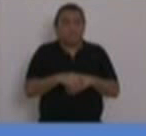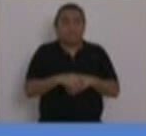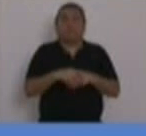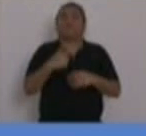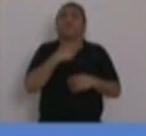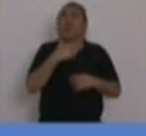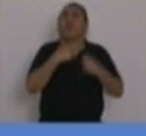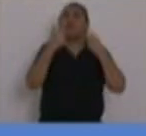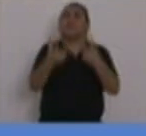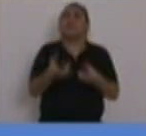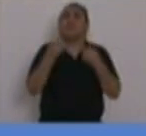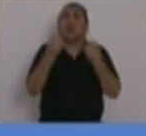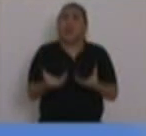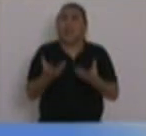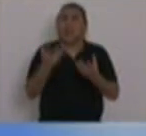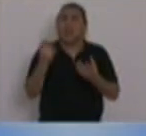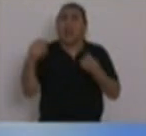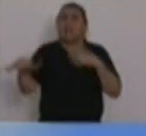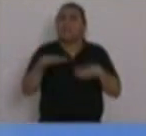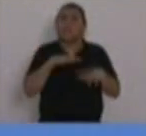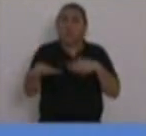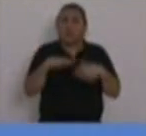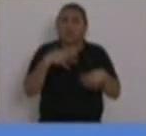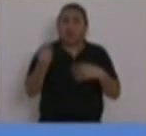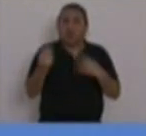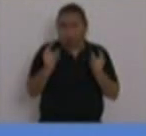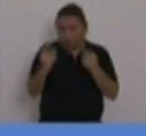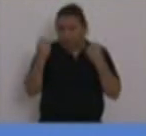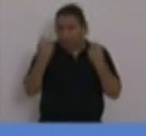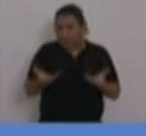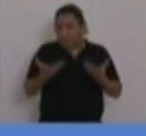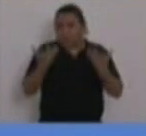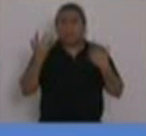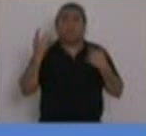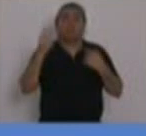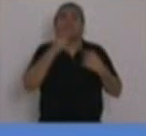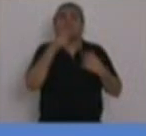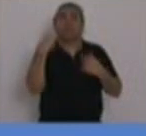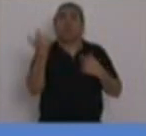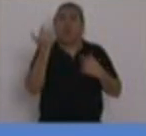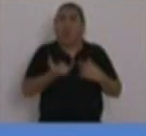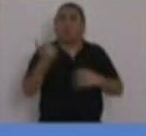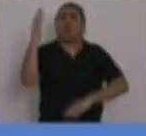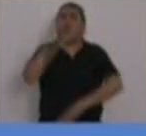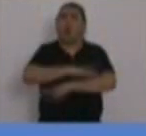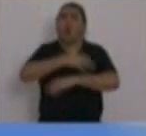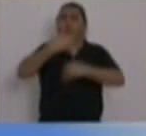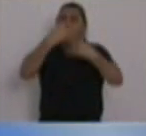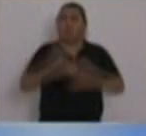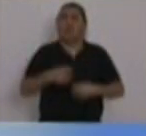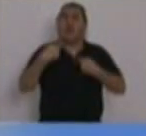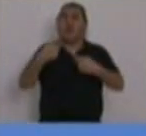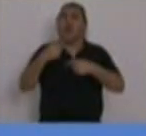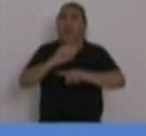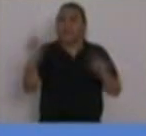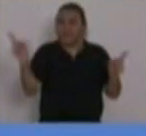17.000 millones de dólares. Si eso no es deuda, la verdad que me explique Dujovne qué es la deuda, porque a mí me parece que